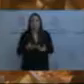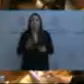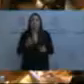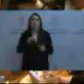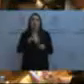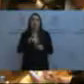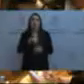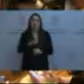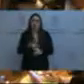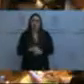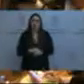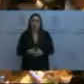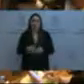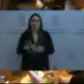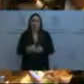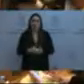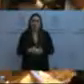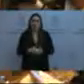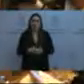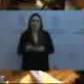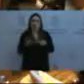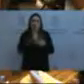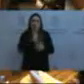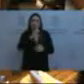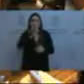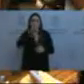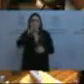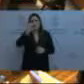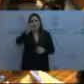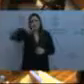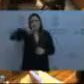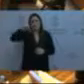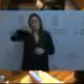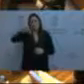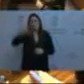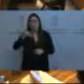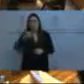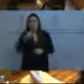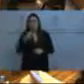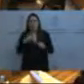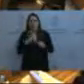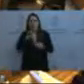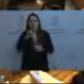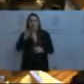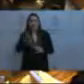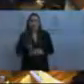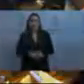a favor. Muchas gracias. Gracias, señor Corbas Mons. Tiene la palabra Izquierda Unida.